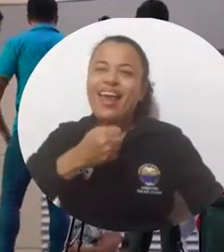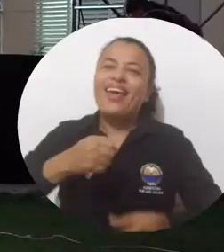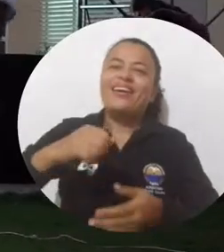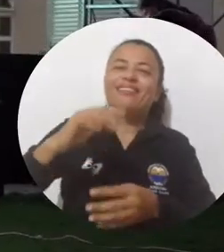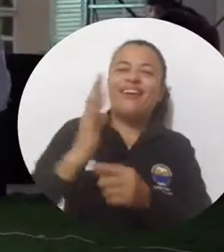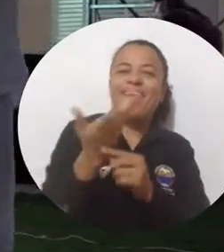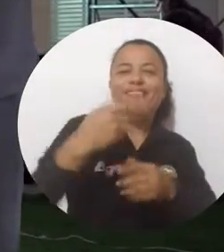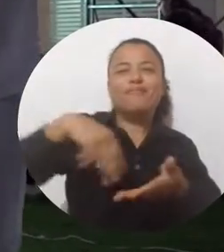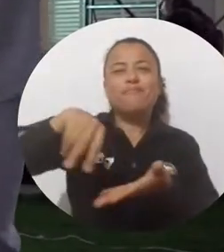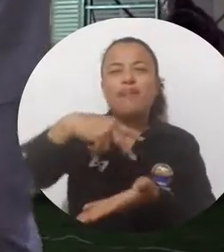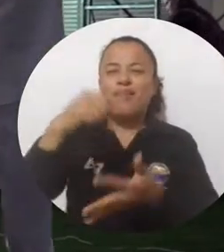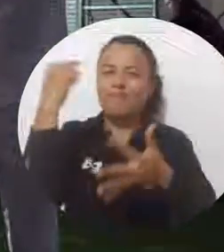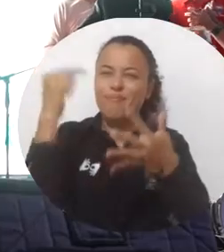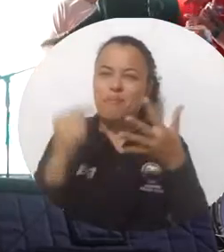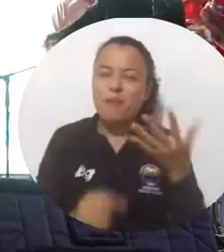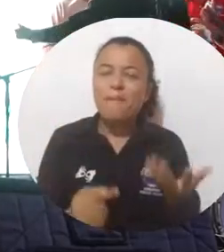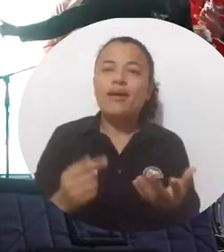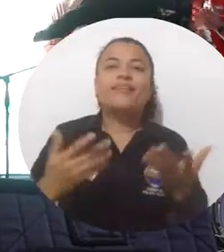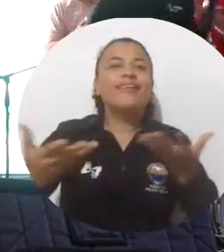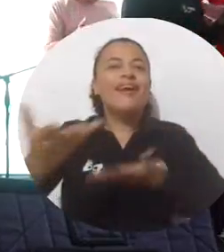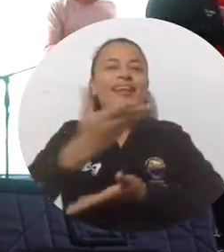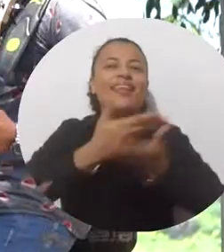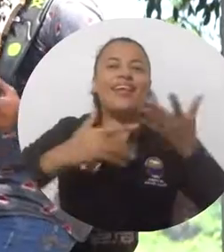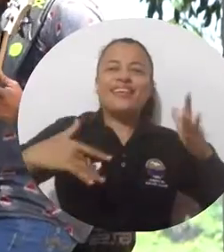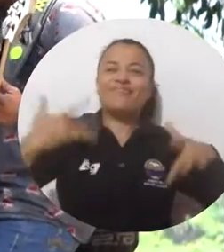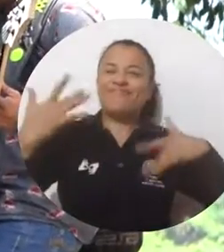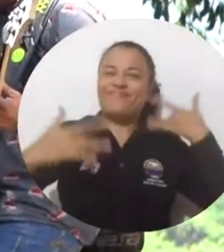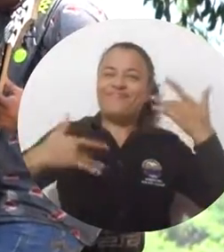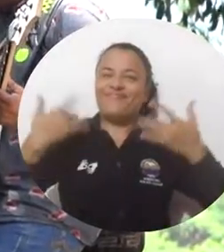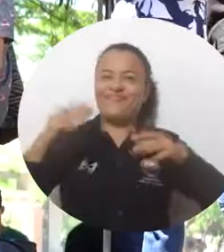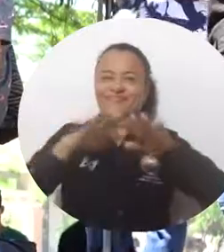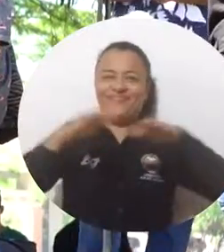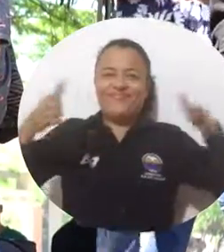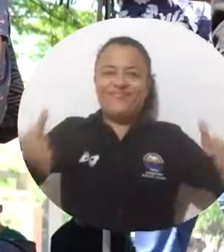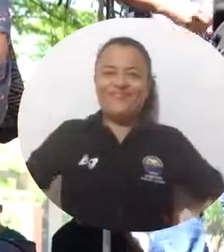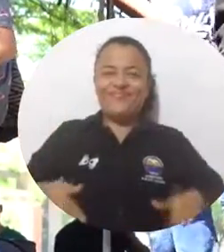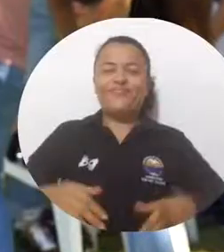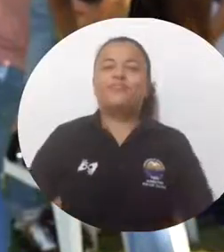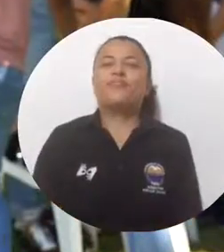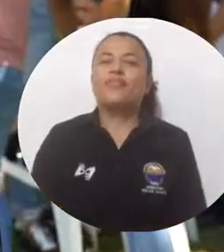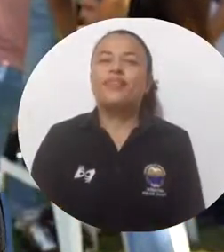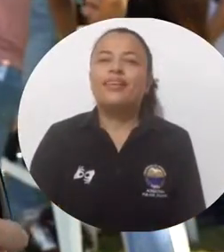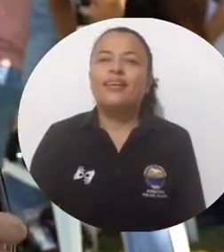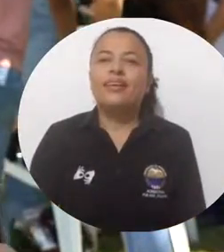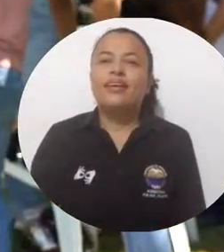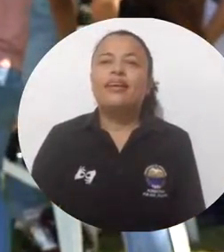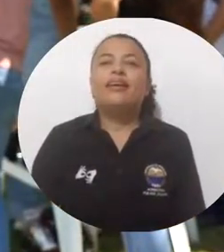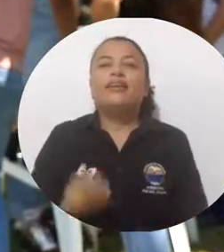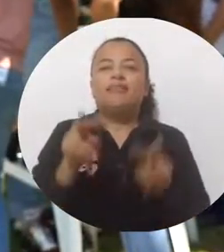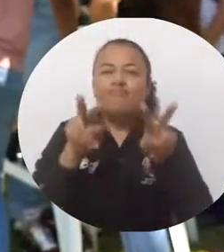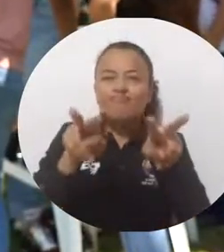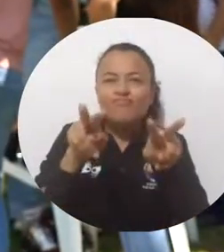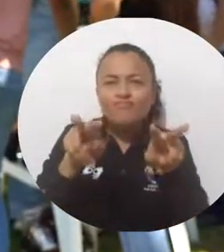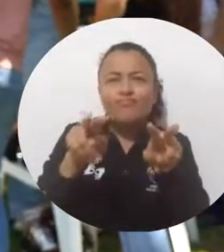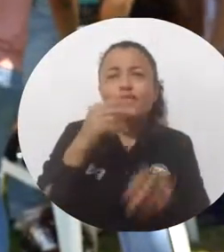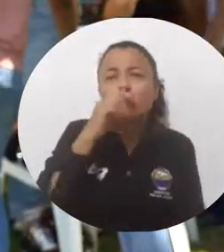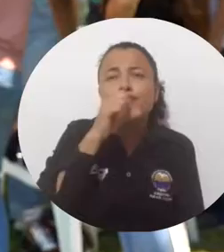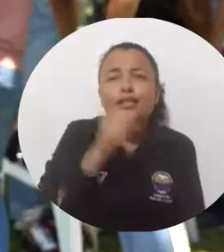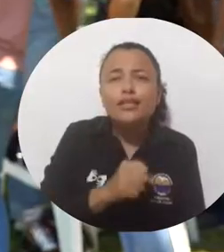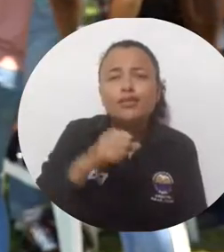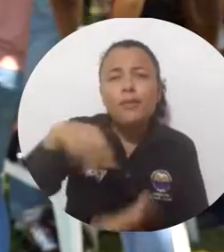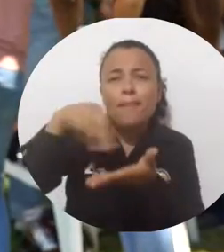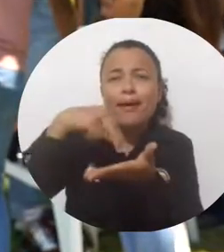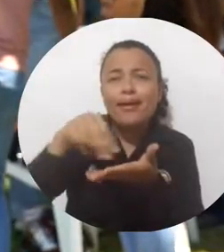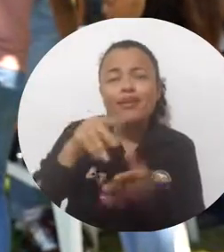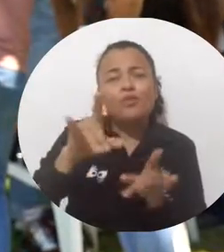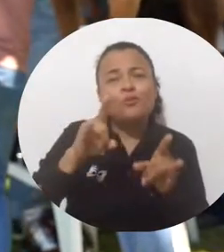presentaciones musicales y artísticas, los cuales amenizaron el evento desde la tarima principal. Me emocionó mucho ver a los abuelitos bailando, es